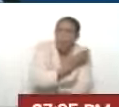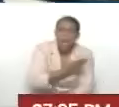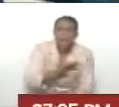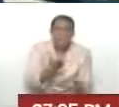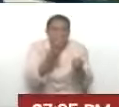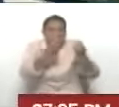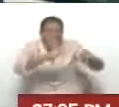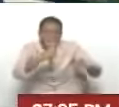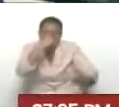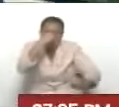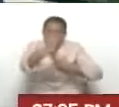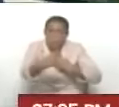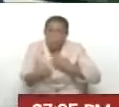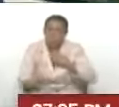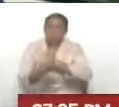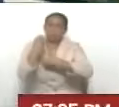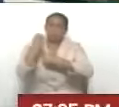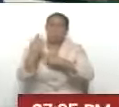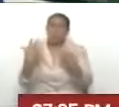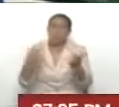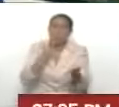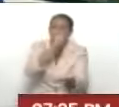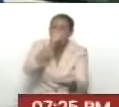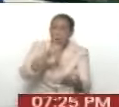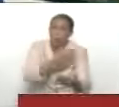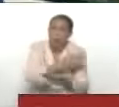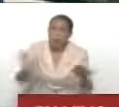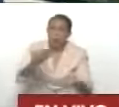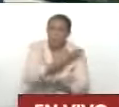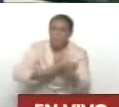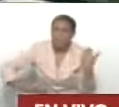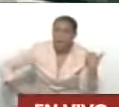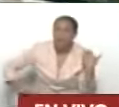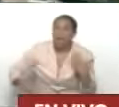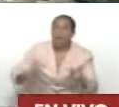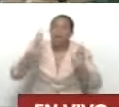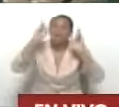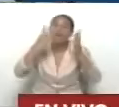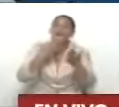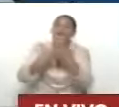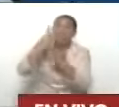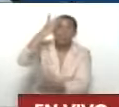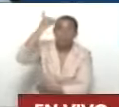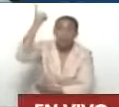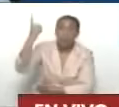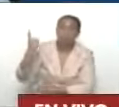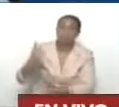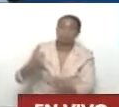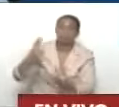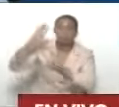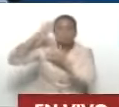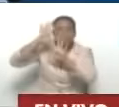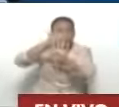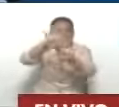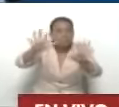conspiraciones, vencer los intentos de golpe de Estado. Con el favor de Dios, su mano bendita,